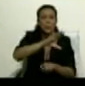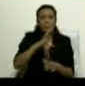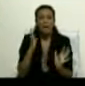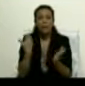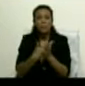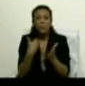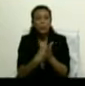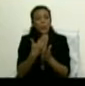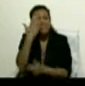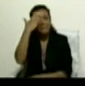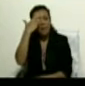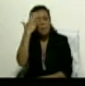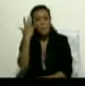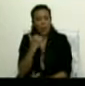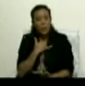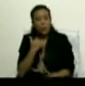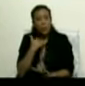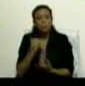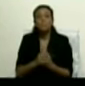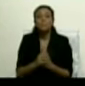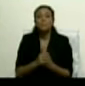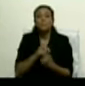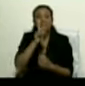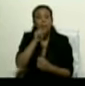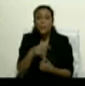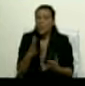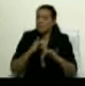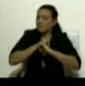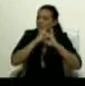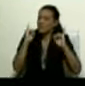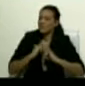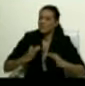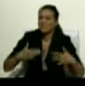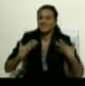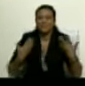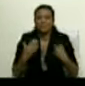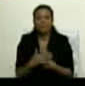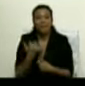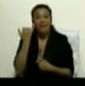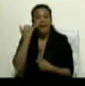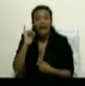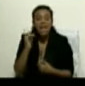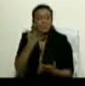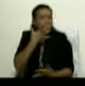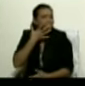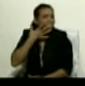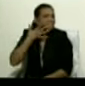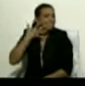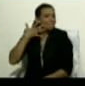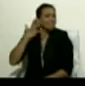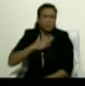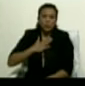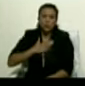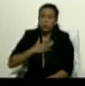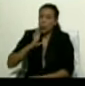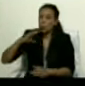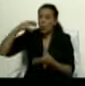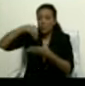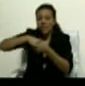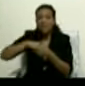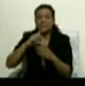intangible, el saber hacer se ha reconocido y estamos muy felices por eso. Tenemos el orgullo de ser patrimonio dentro del